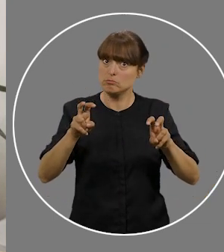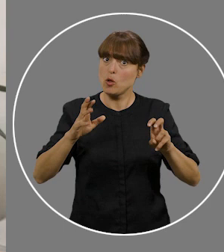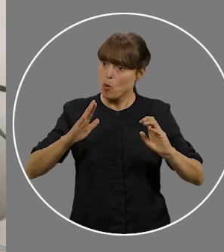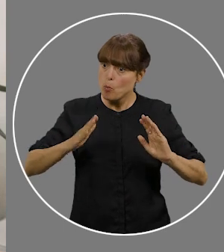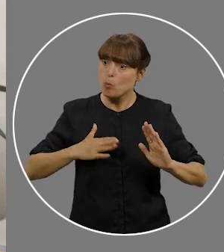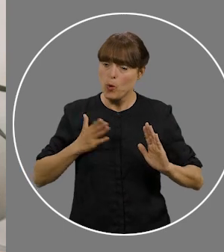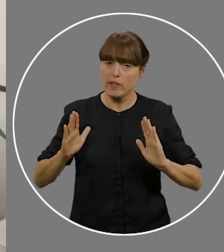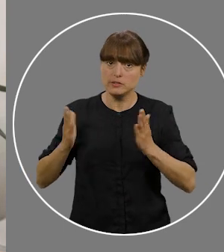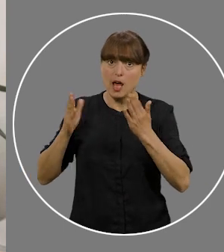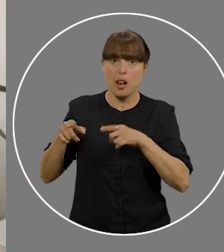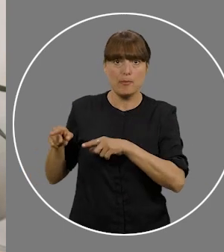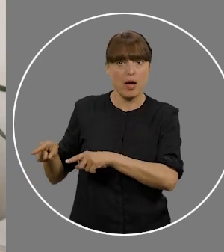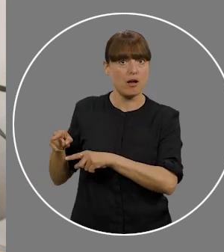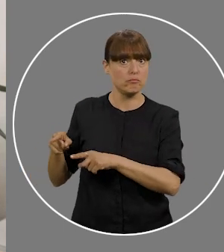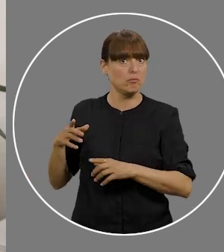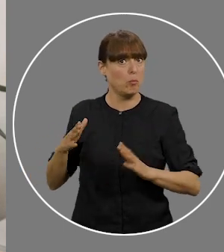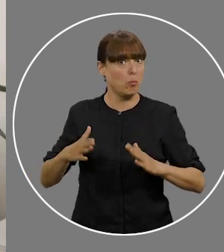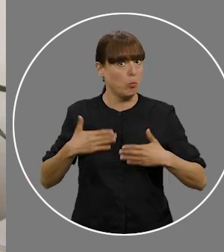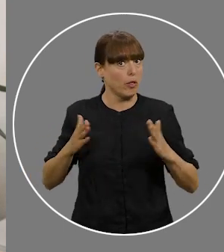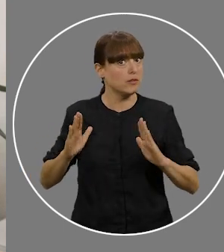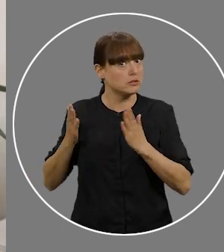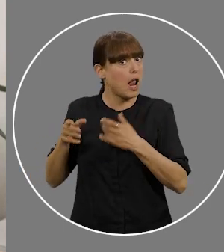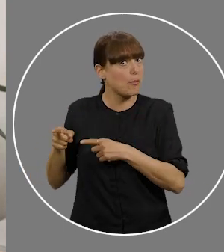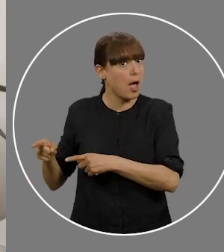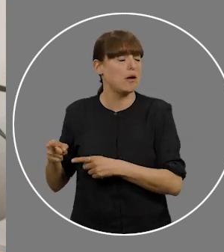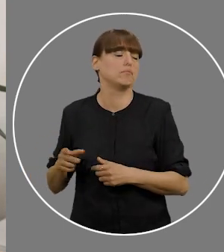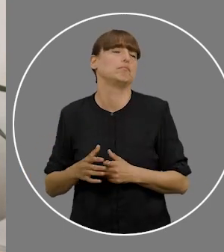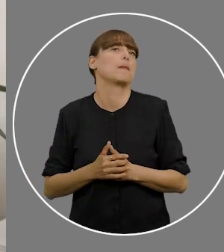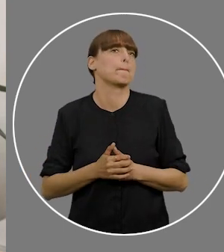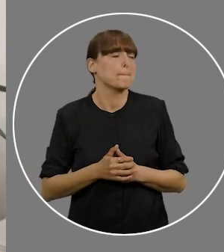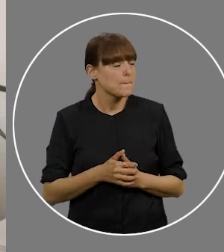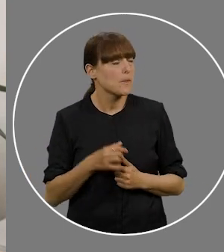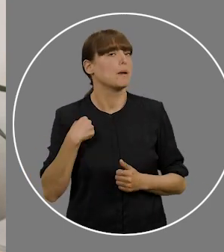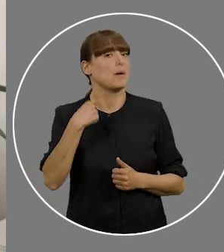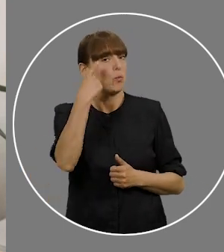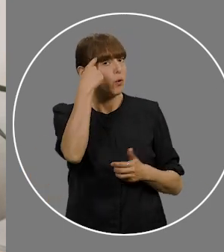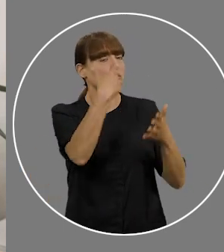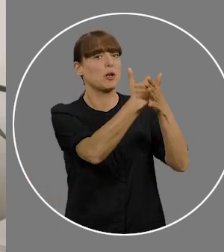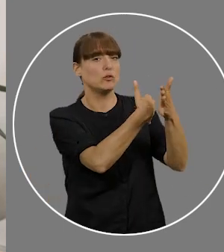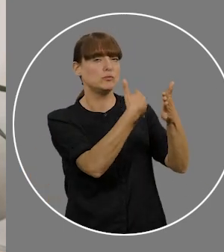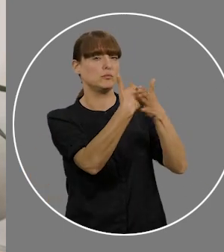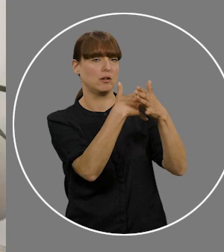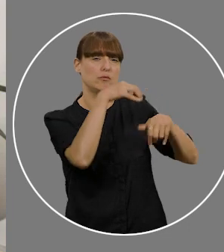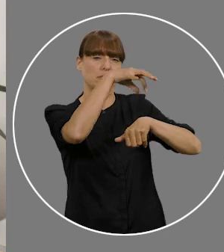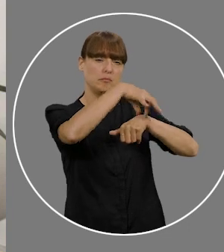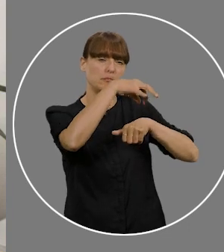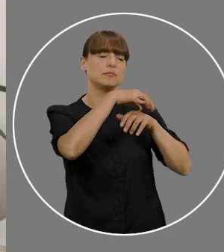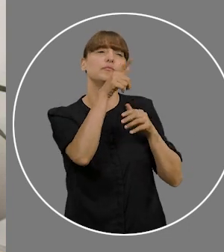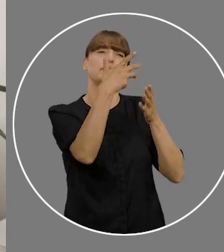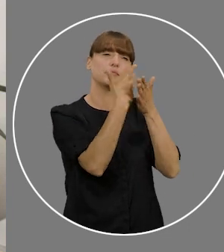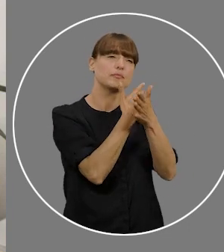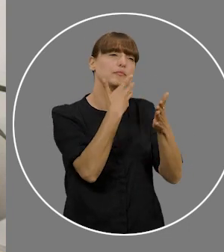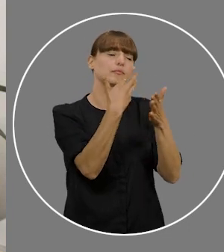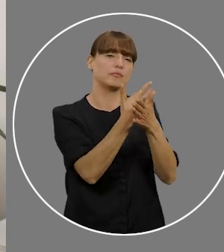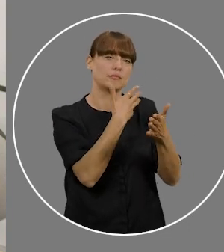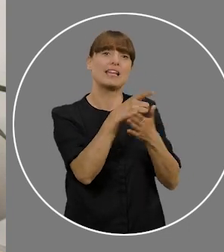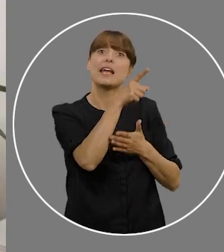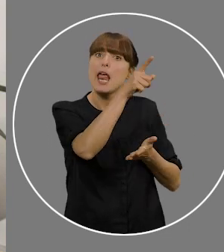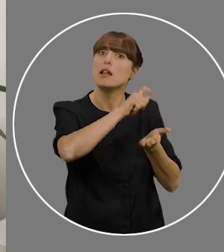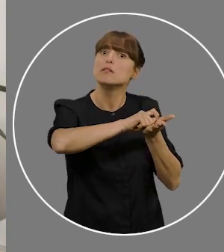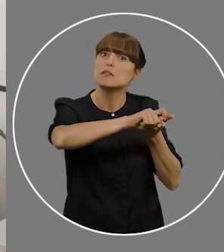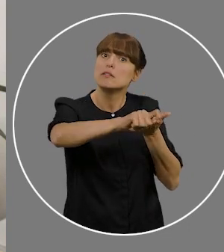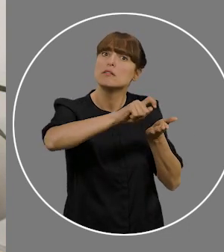que podía quitar, ponerse bien. Y entonces, pues, él me hizo un